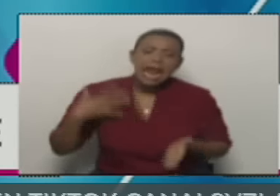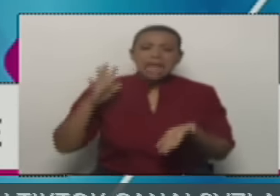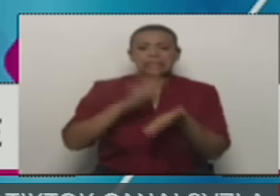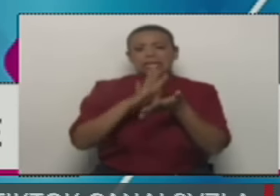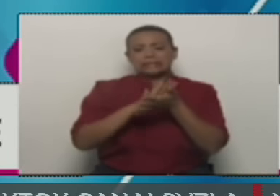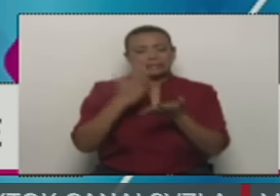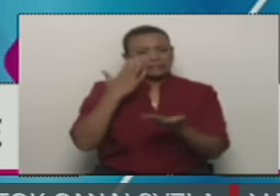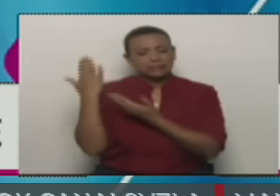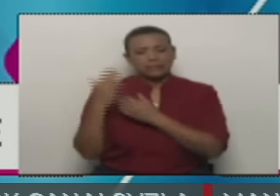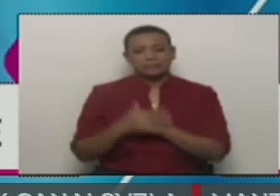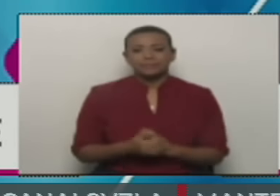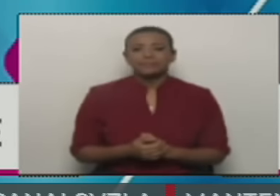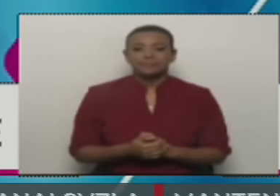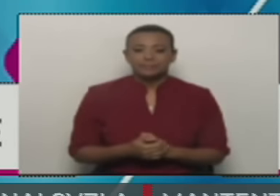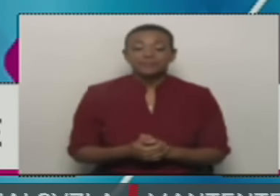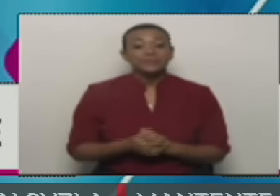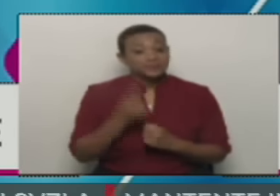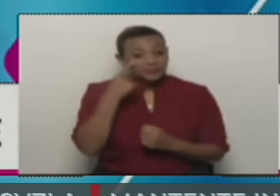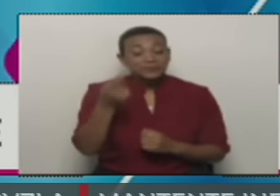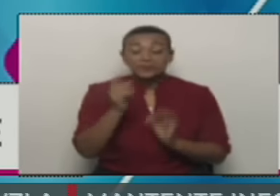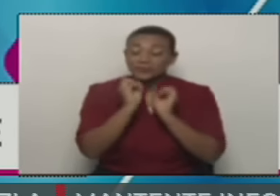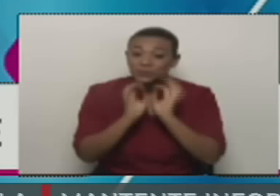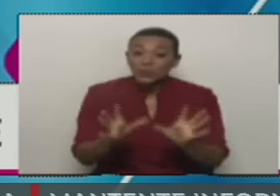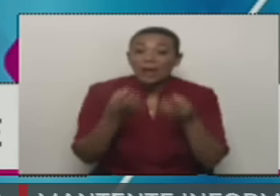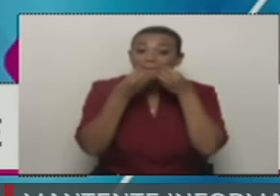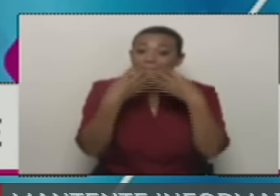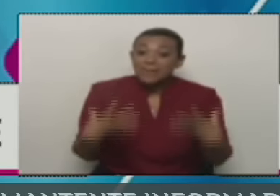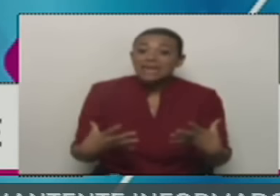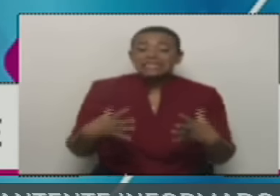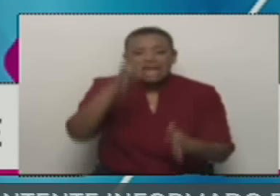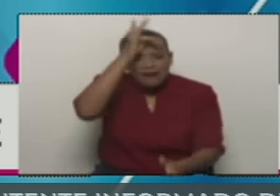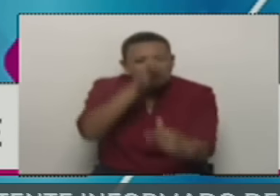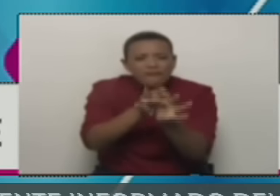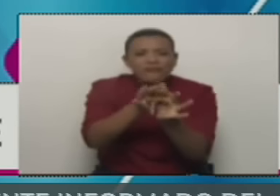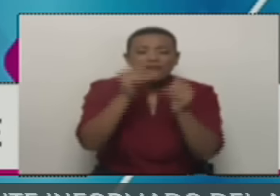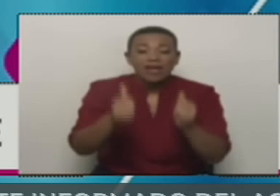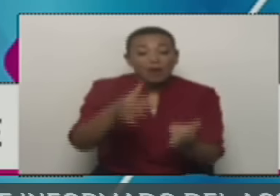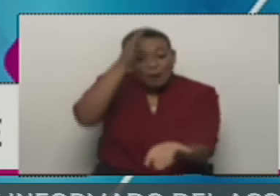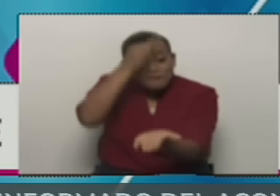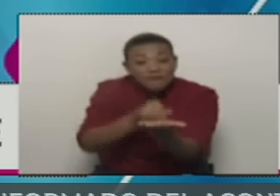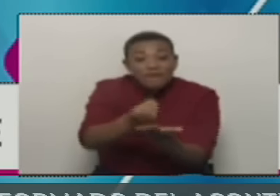Venezuela, vaya qué fe tiene Venezuela, somos un pueblo de fe.